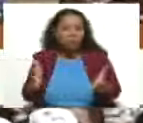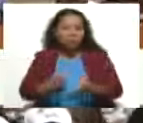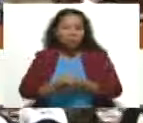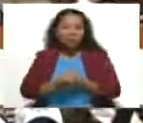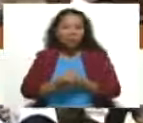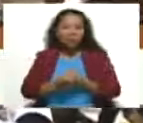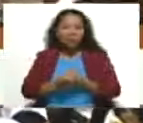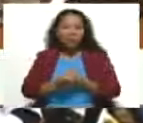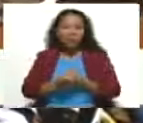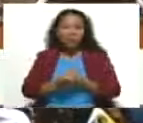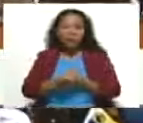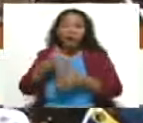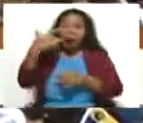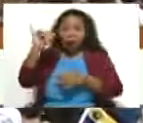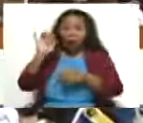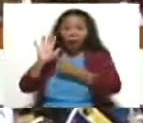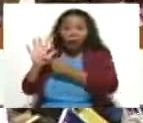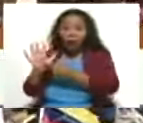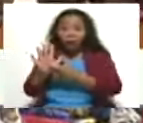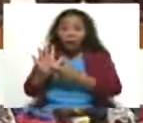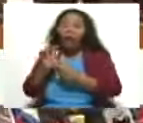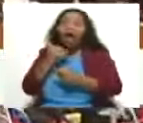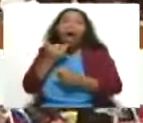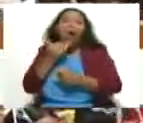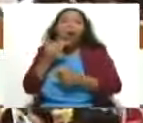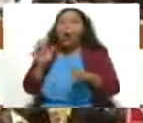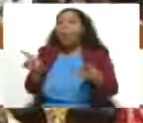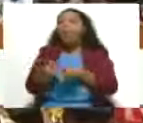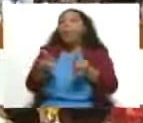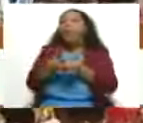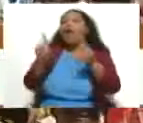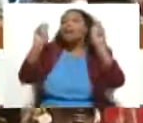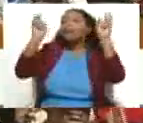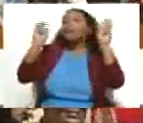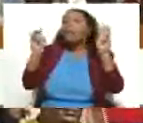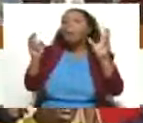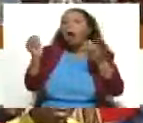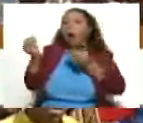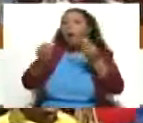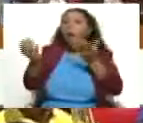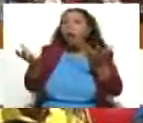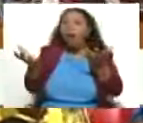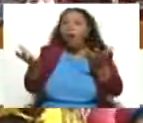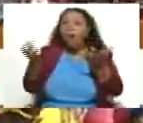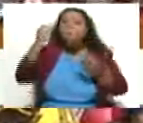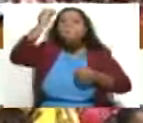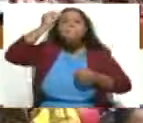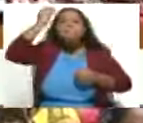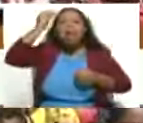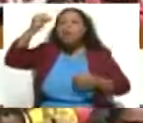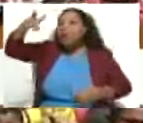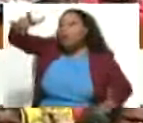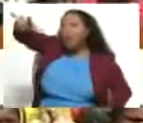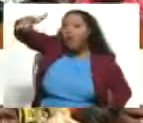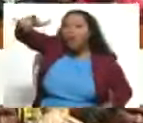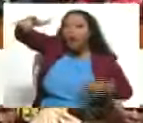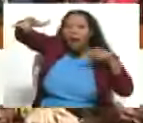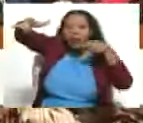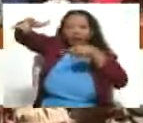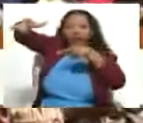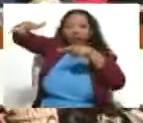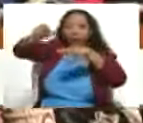lo que está planteado allí no es el que crea que el títere que gobierna